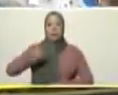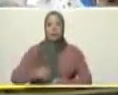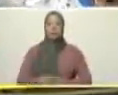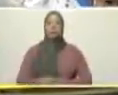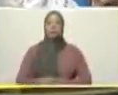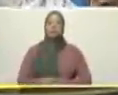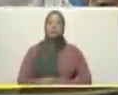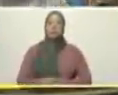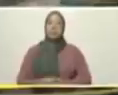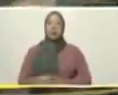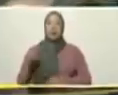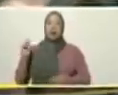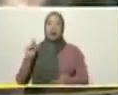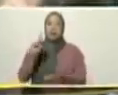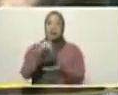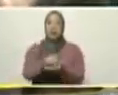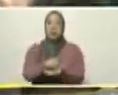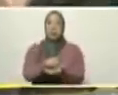Han asistido